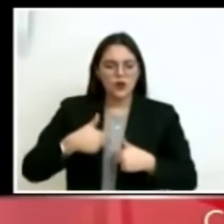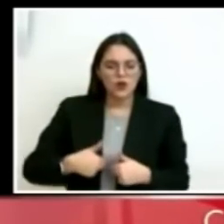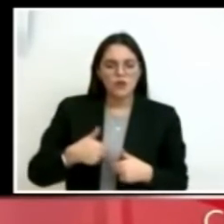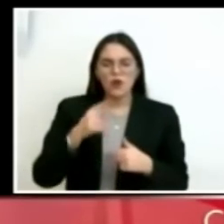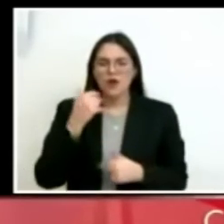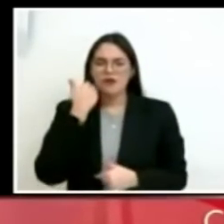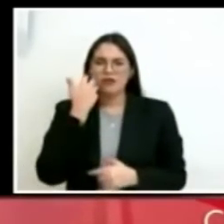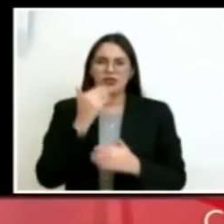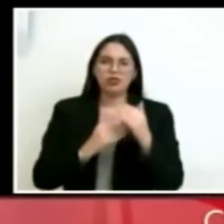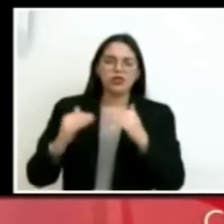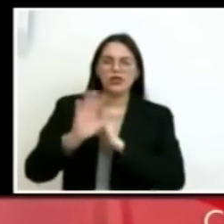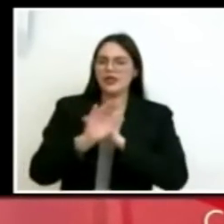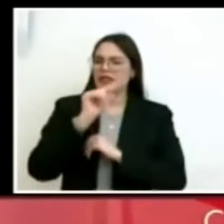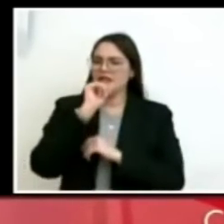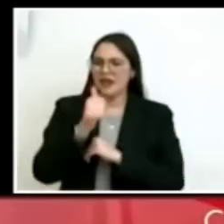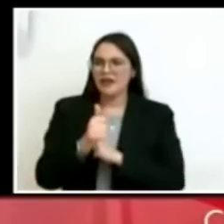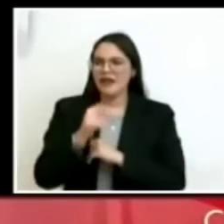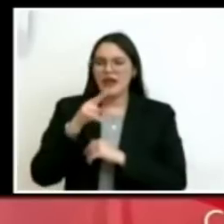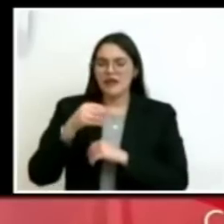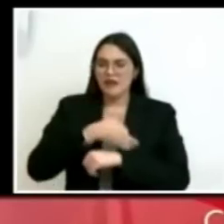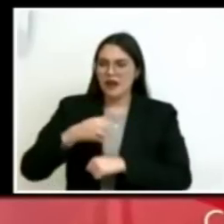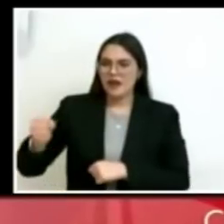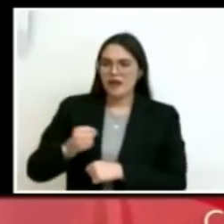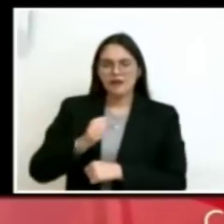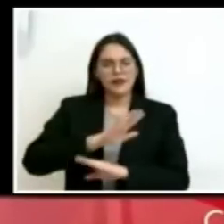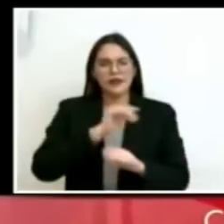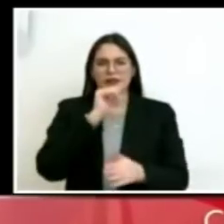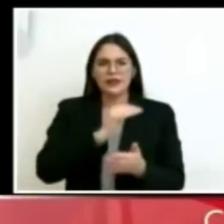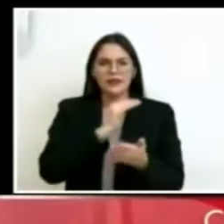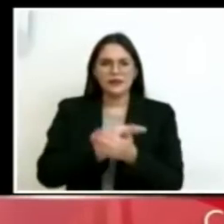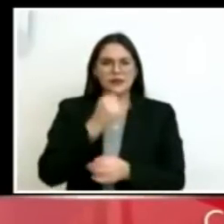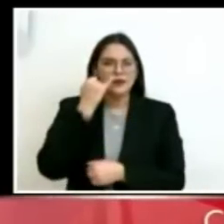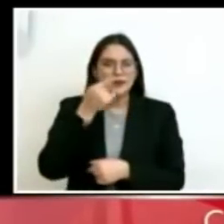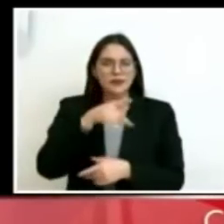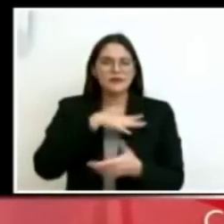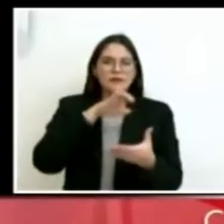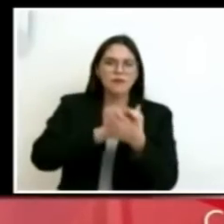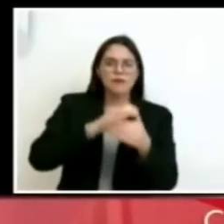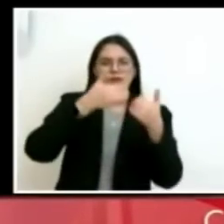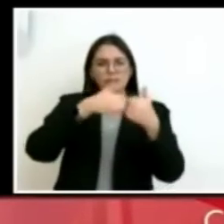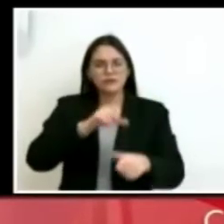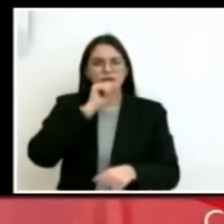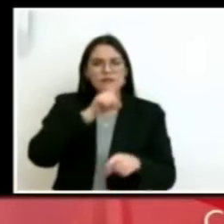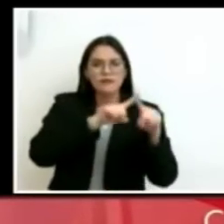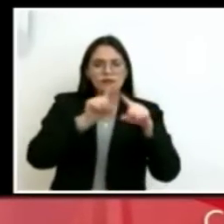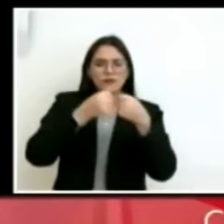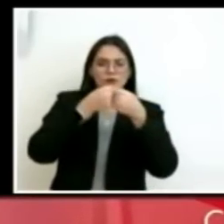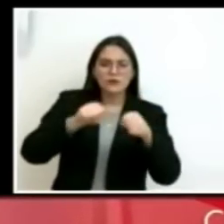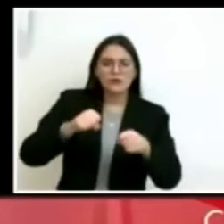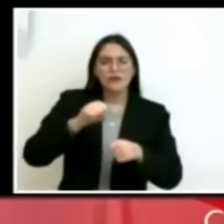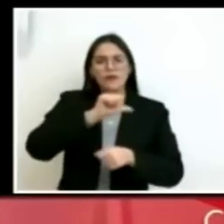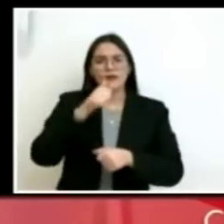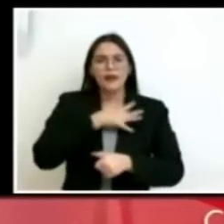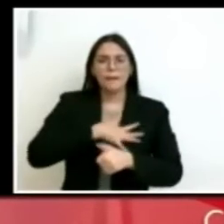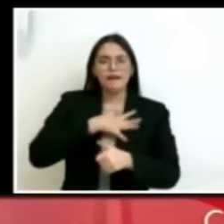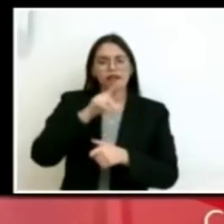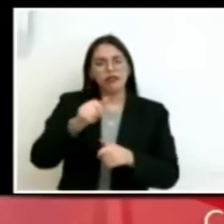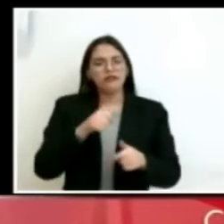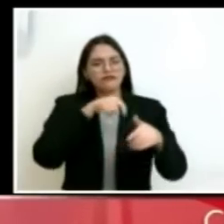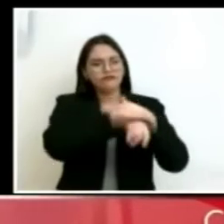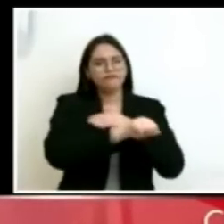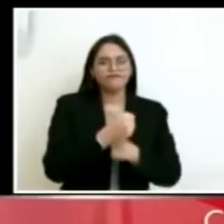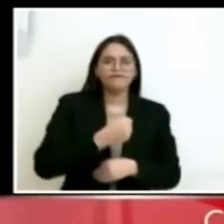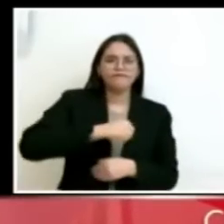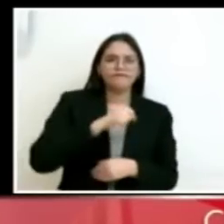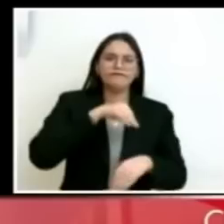sin excesos y sin nepotismo. Y miren que aquí sí se pasaron, porque no solo esposas, cuñadas, sino hasta las suegras y a las amantes se llevaron a trabajar.